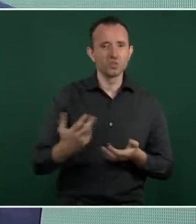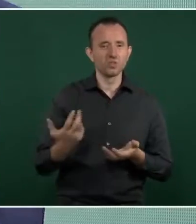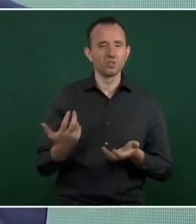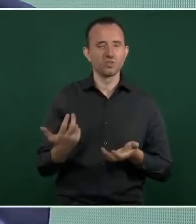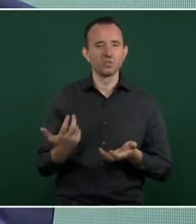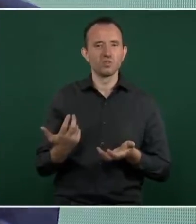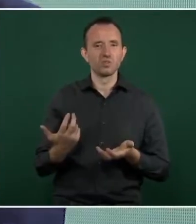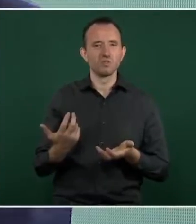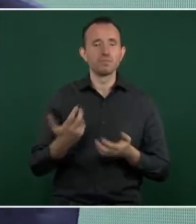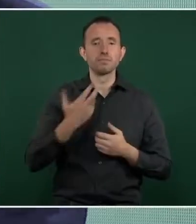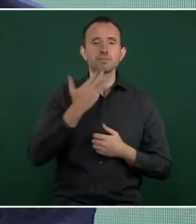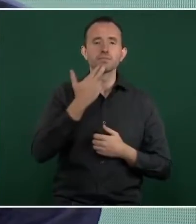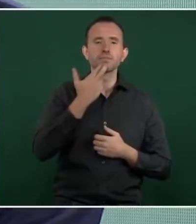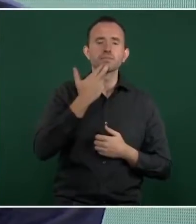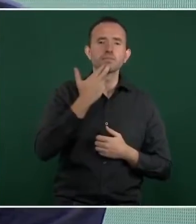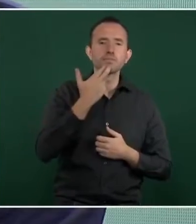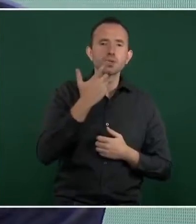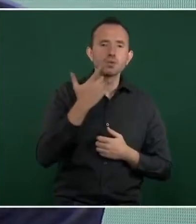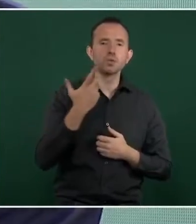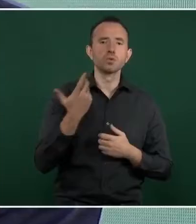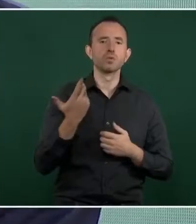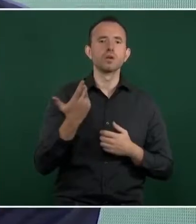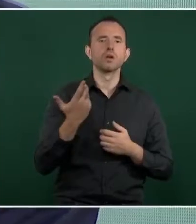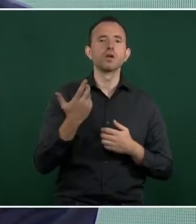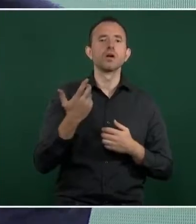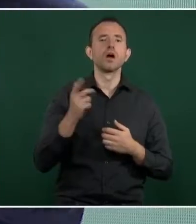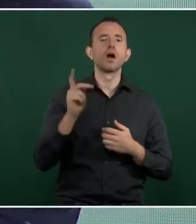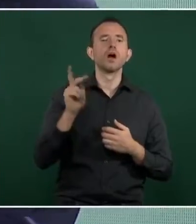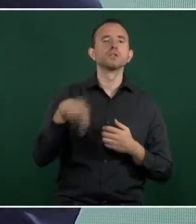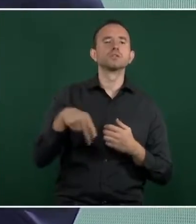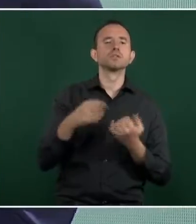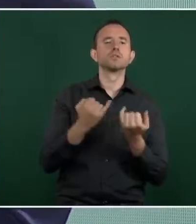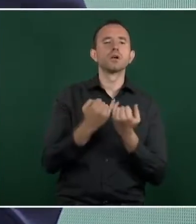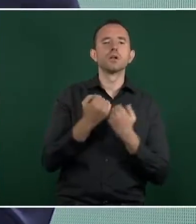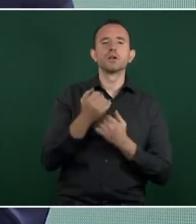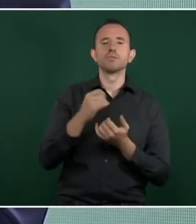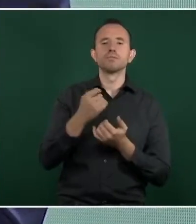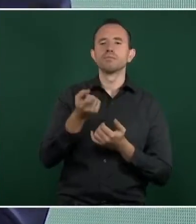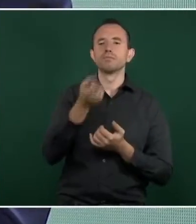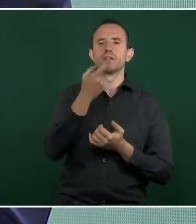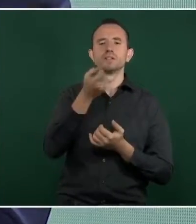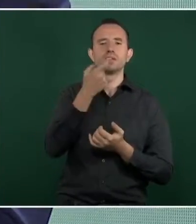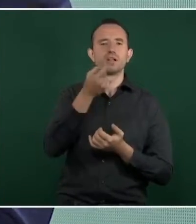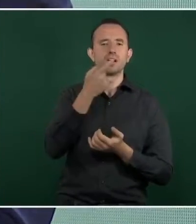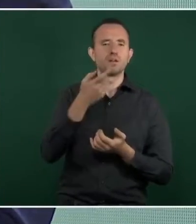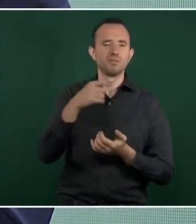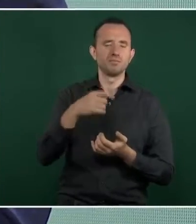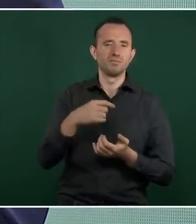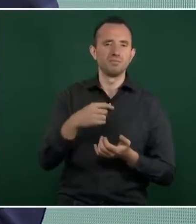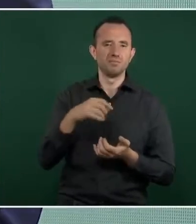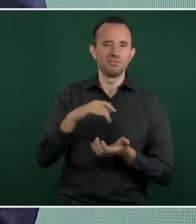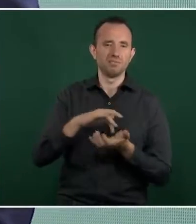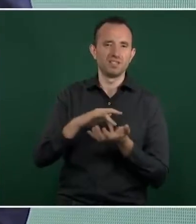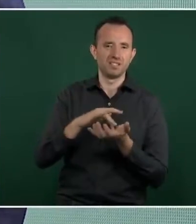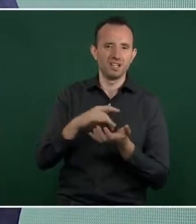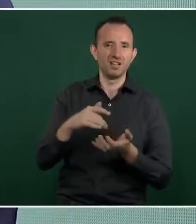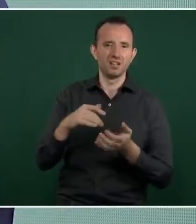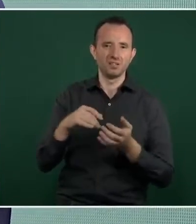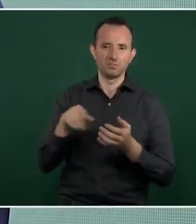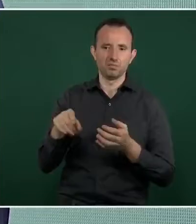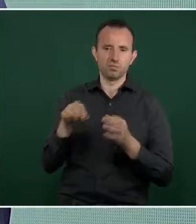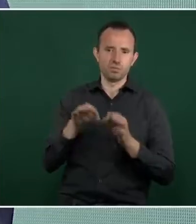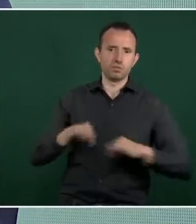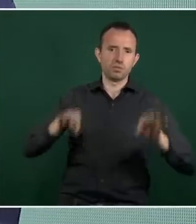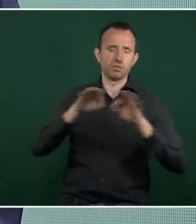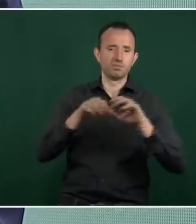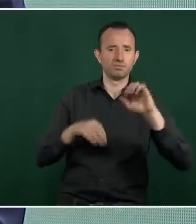caso de la medicina. Sí es importante la medicina curativa, pero es mejor la